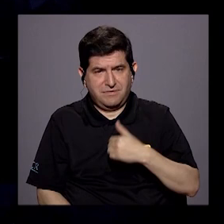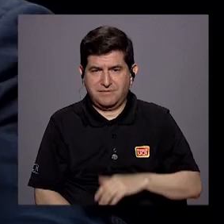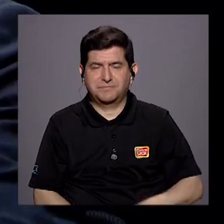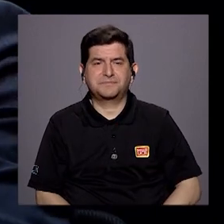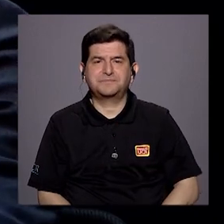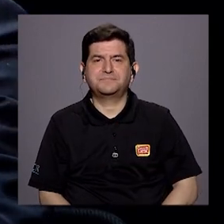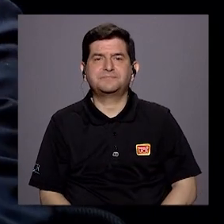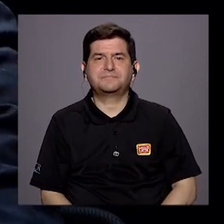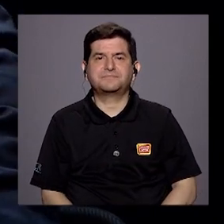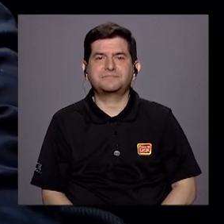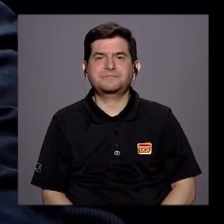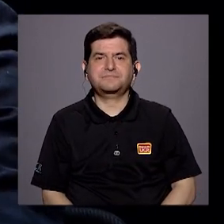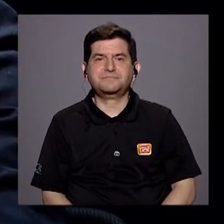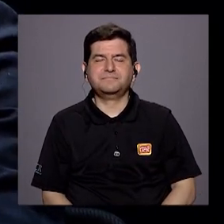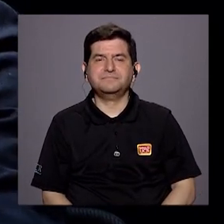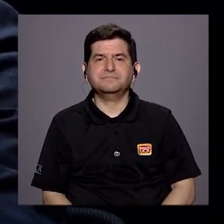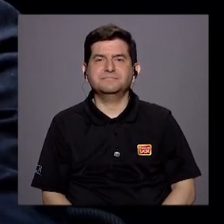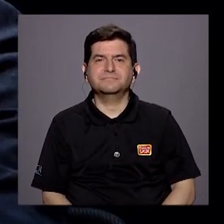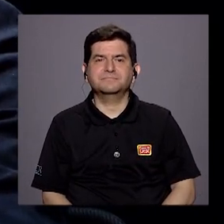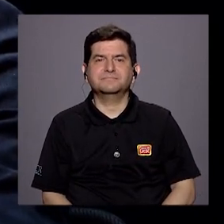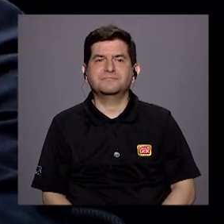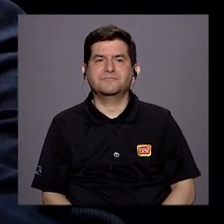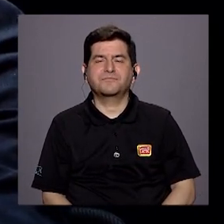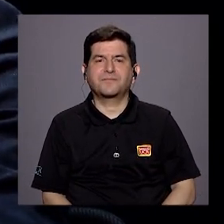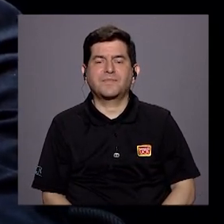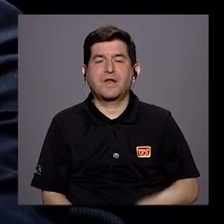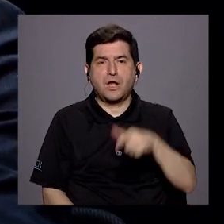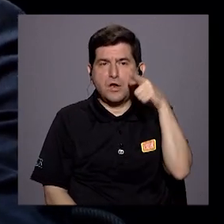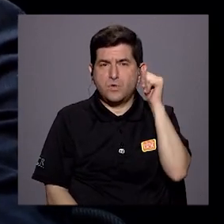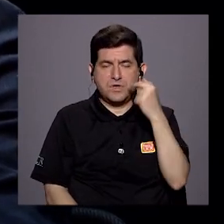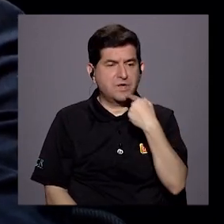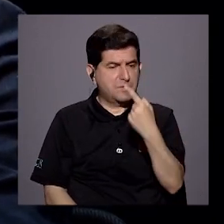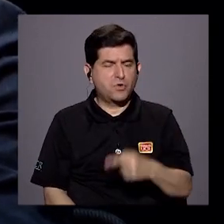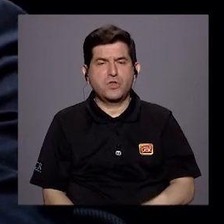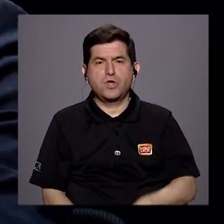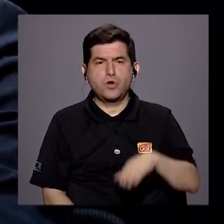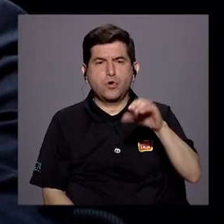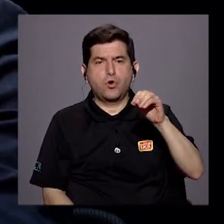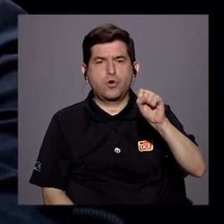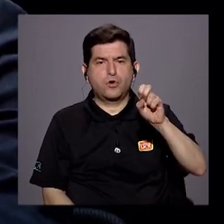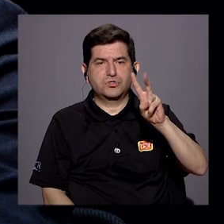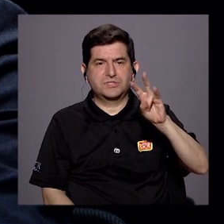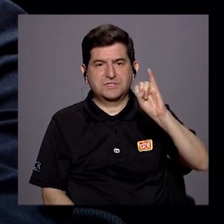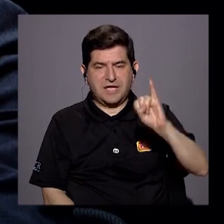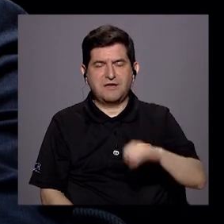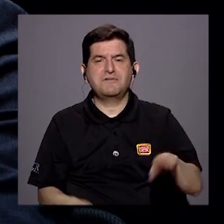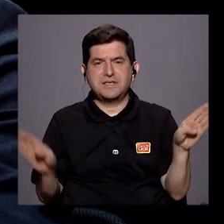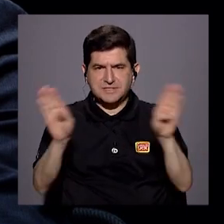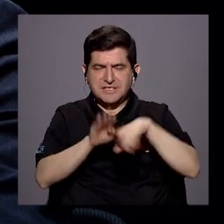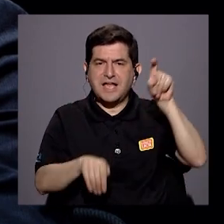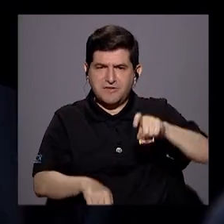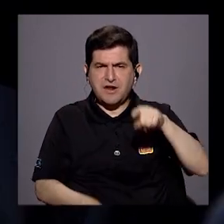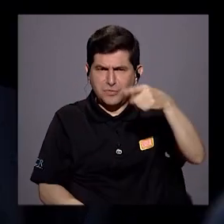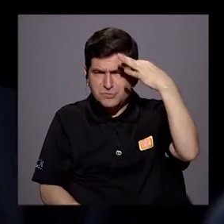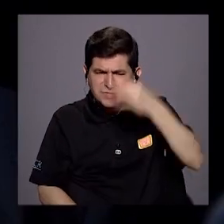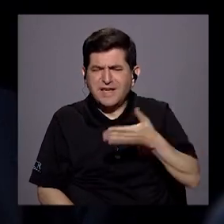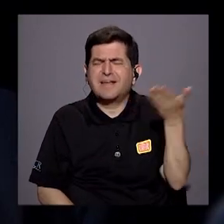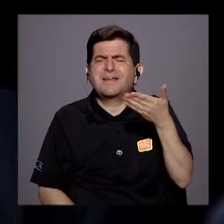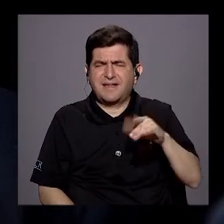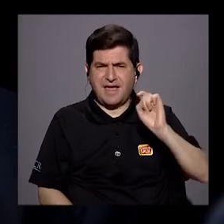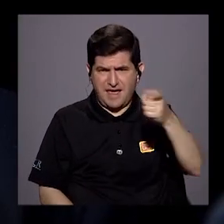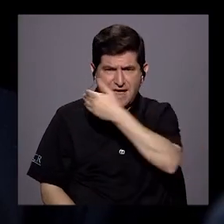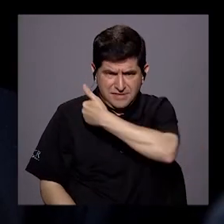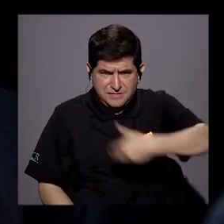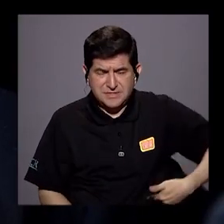escenario todo un nudillero me dijo que el cosevi debería cerrarse que creo este como expresidente pues yo creo